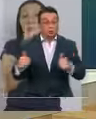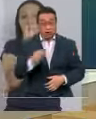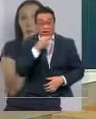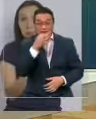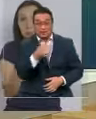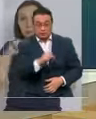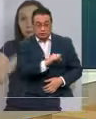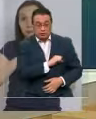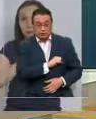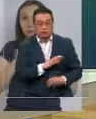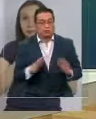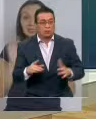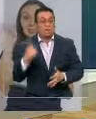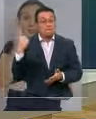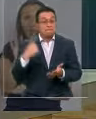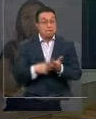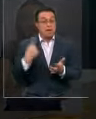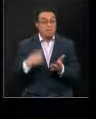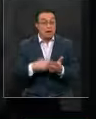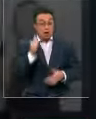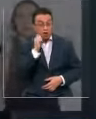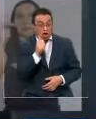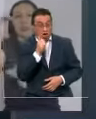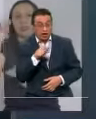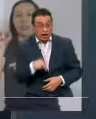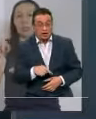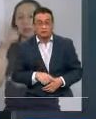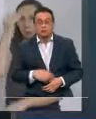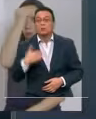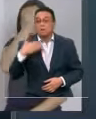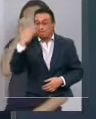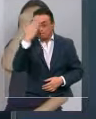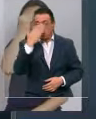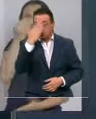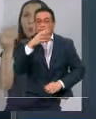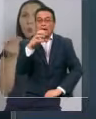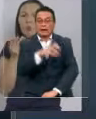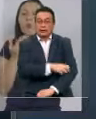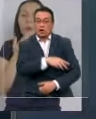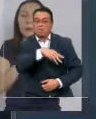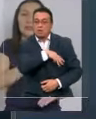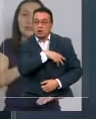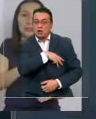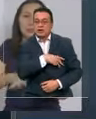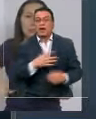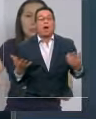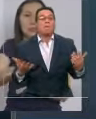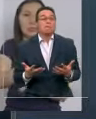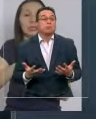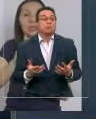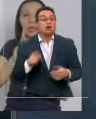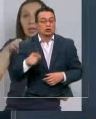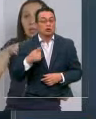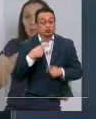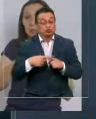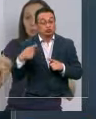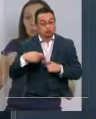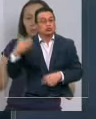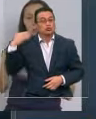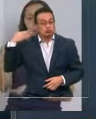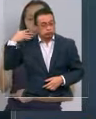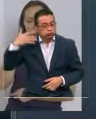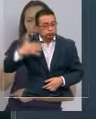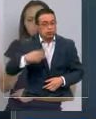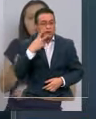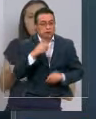capital está registrando casi 1.000 nuevos casos diarios. Nos preocupa obviamente la región metropolitana porque ya en las últimas semanas estamos